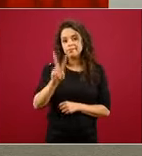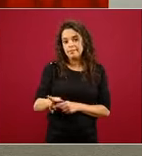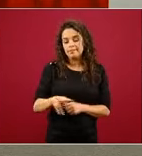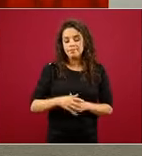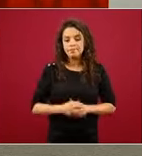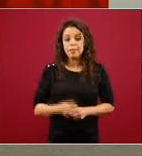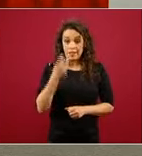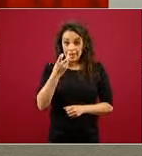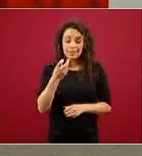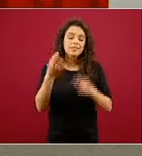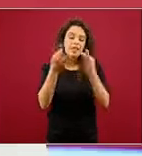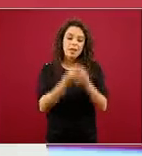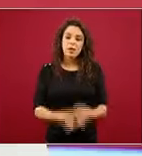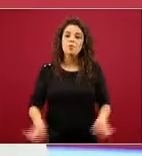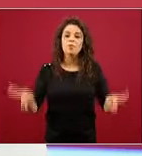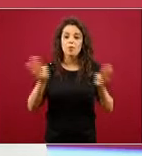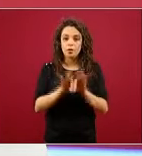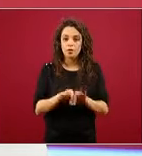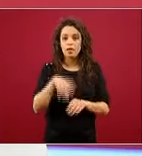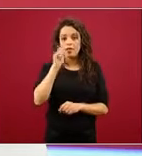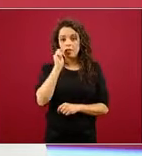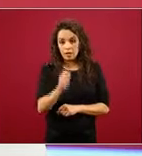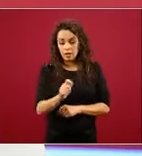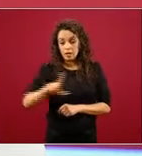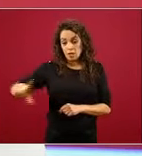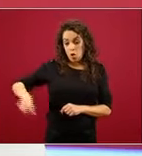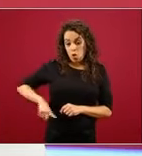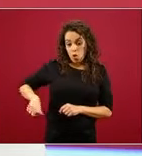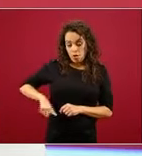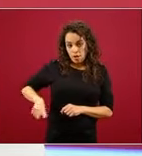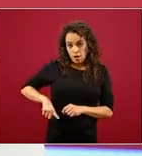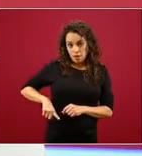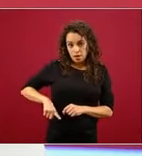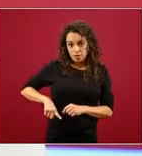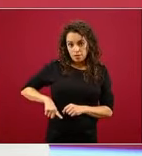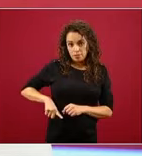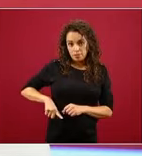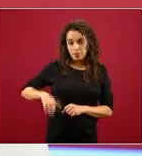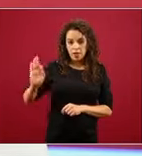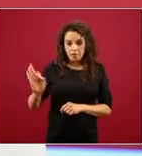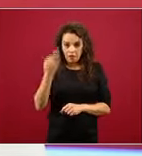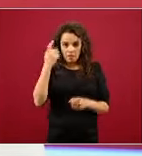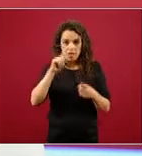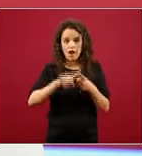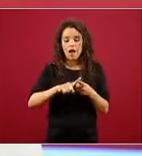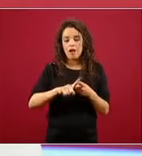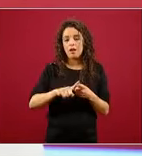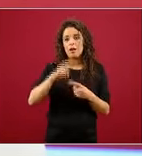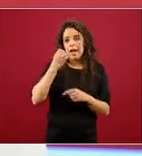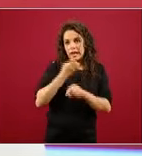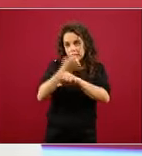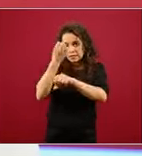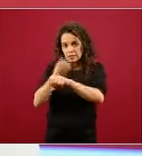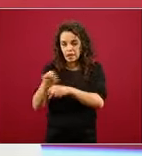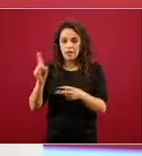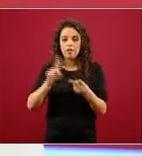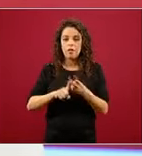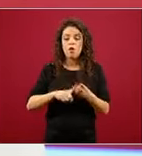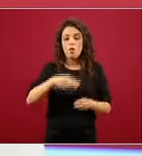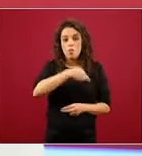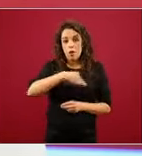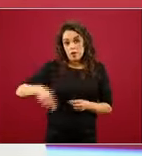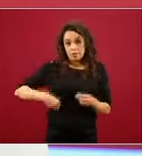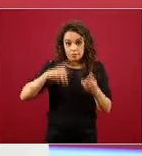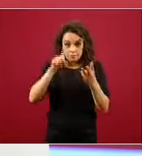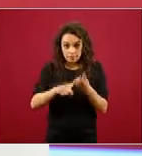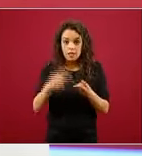de que los diferentes niveles de gobierno trabajen de manera coordinada, que es algo que se ha venido haciendo desde que inició la